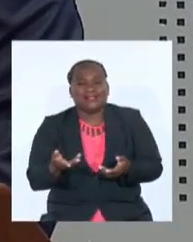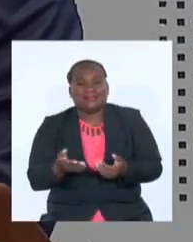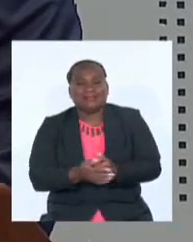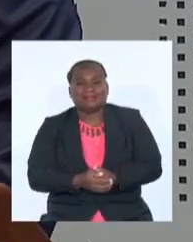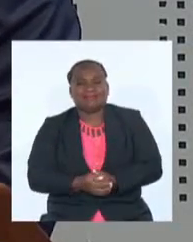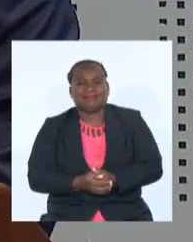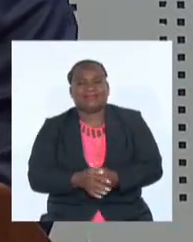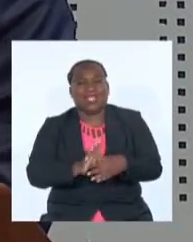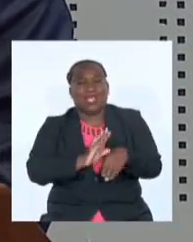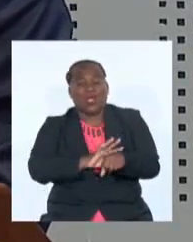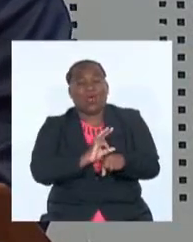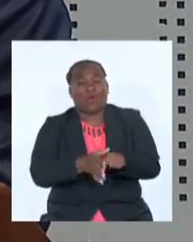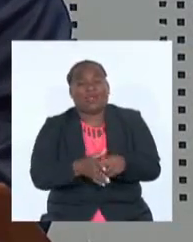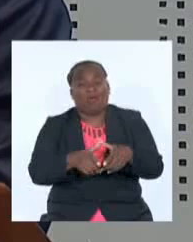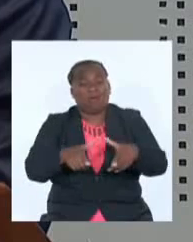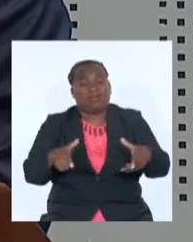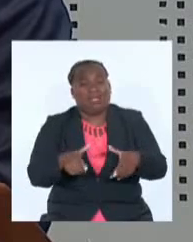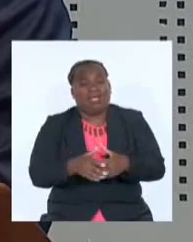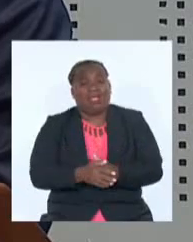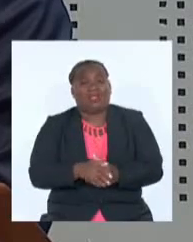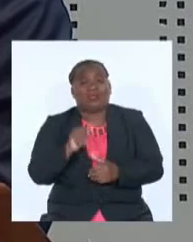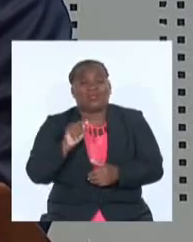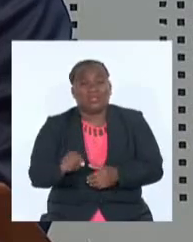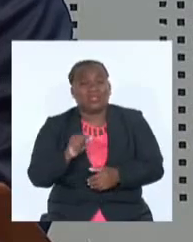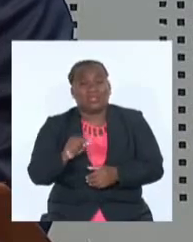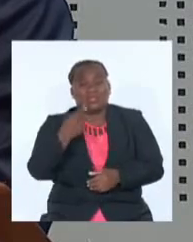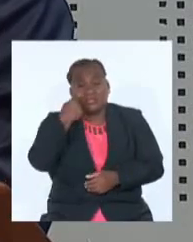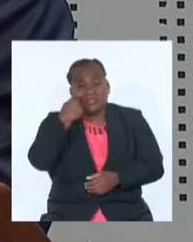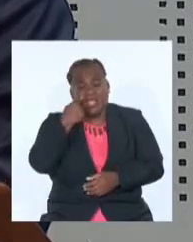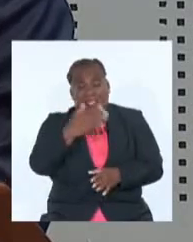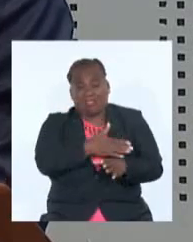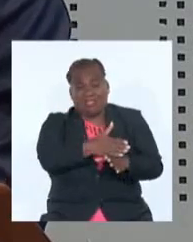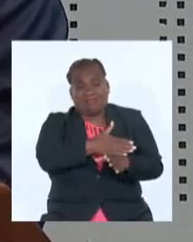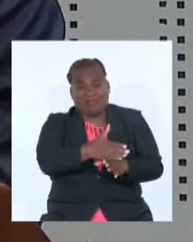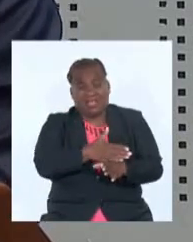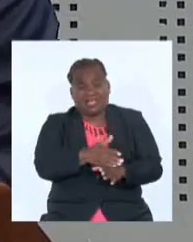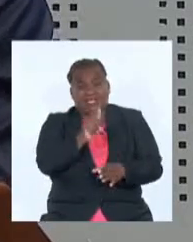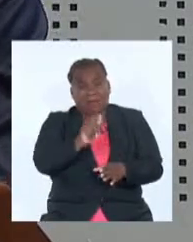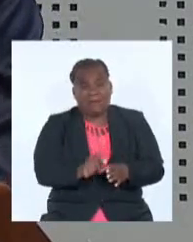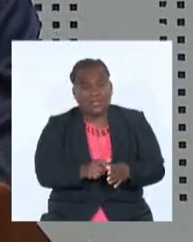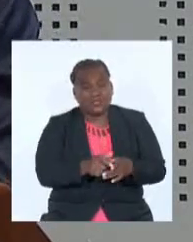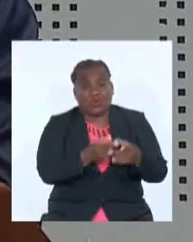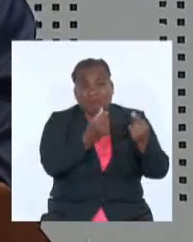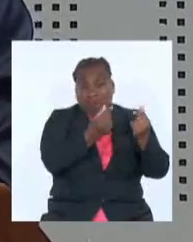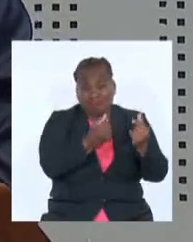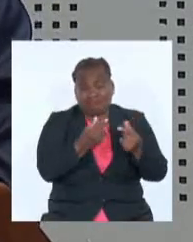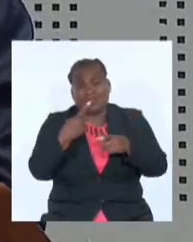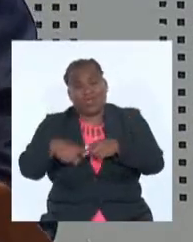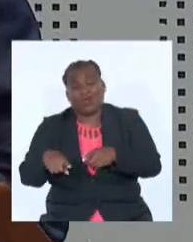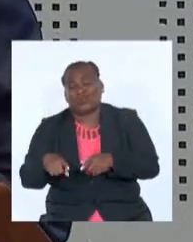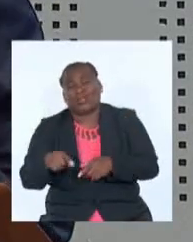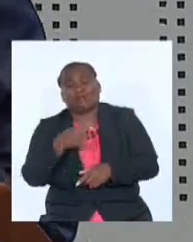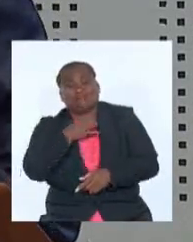y una franja preliminar de privilegiados. Excelencias, reconocemos